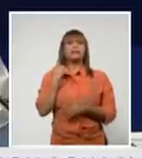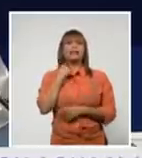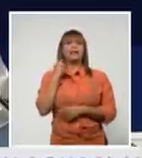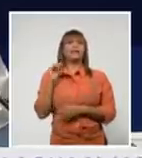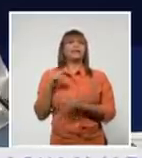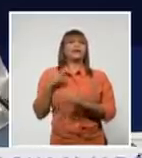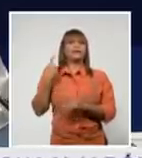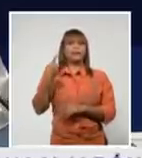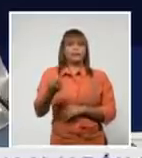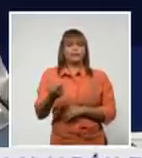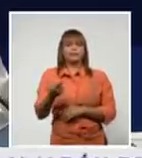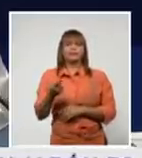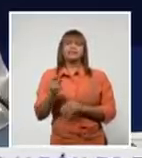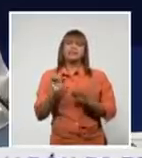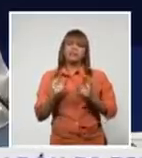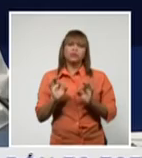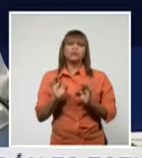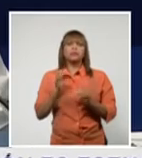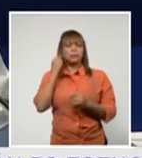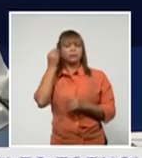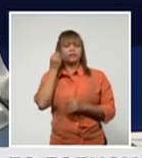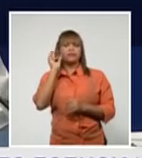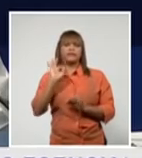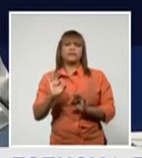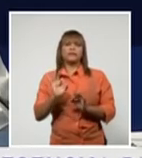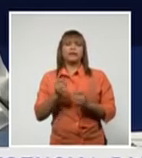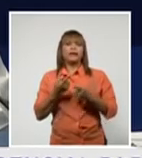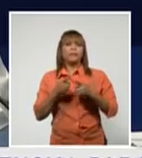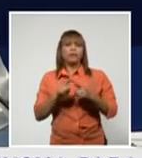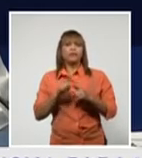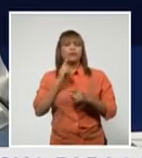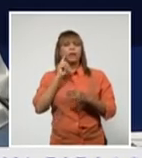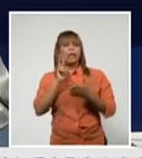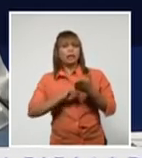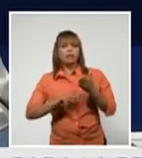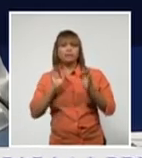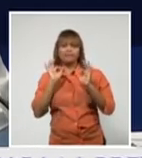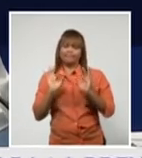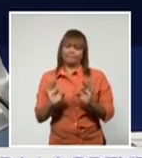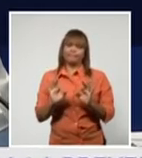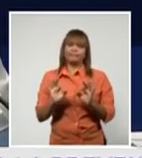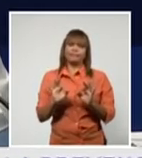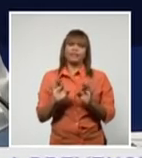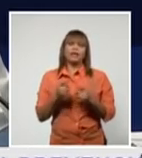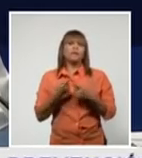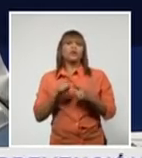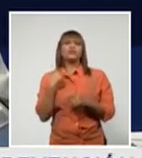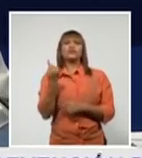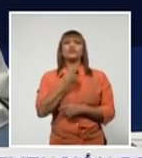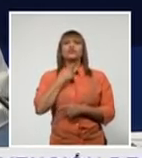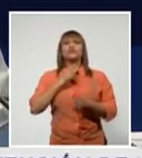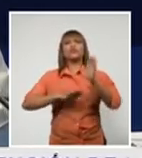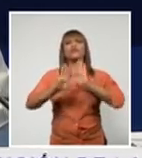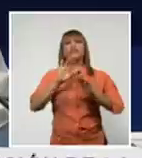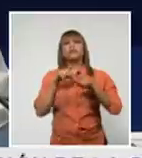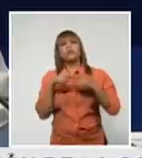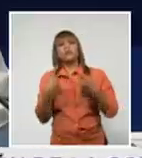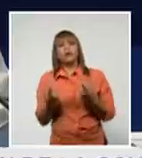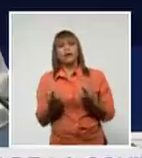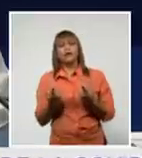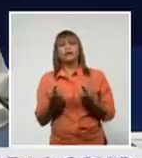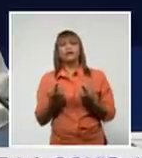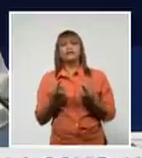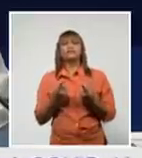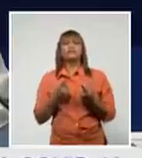siempre yo he pensado, por lo que he leído. Por lo tanto, nuestras armas, nuestras herramientas, muy